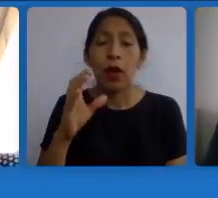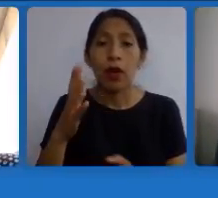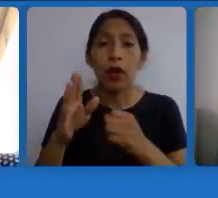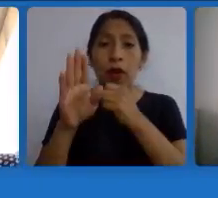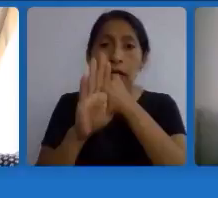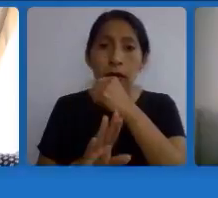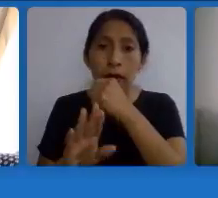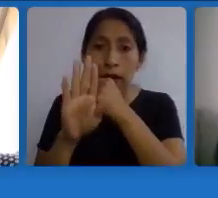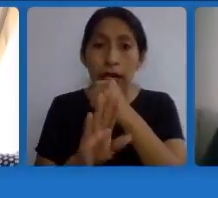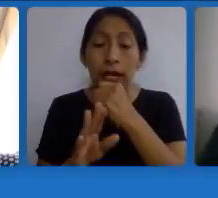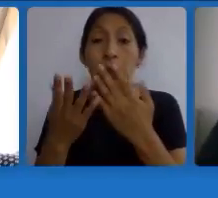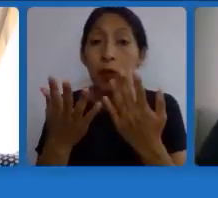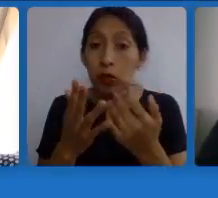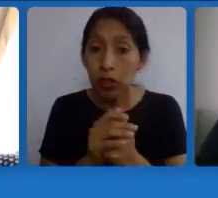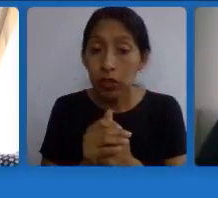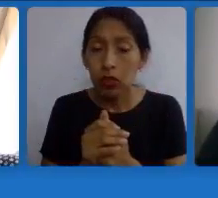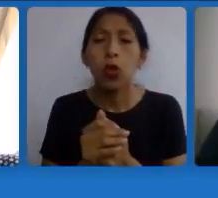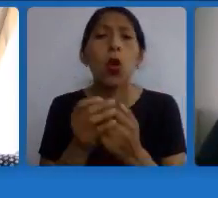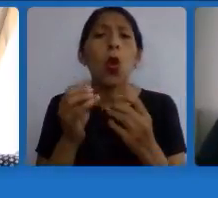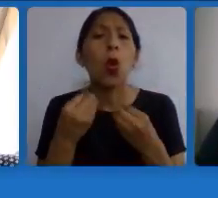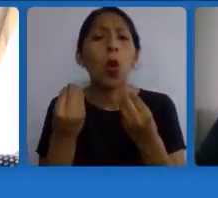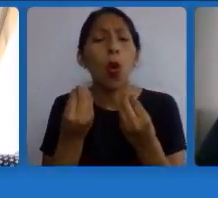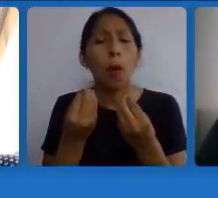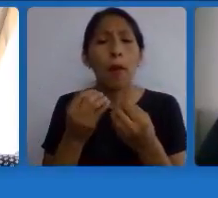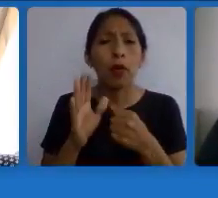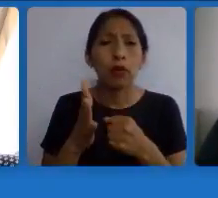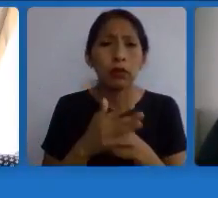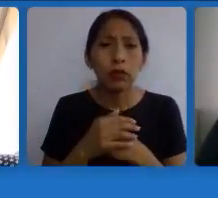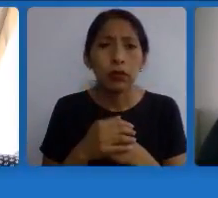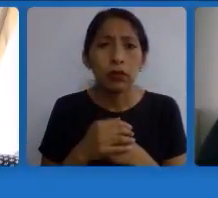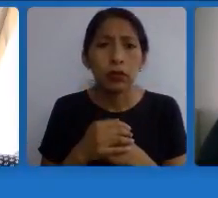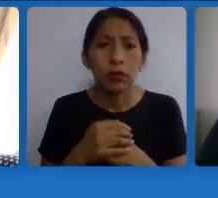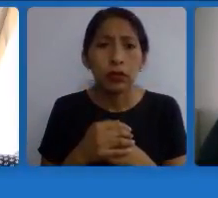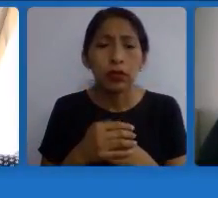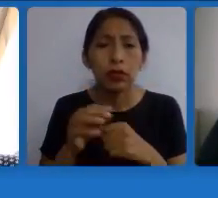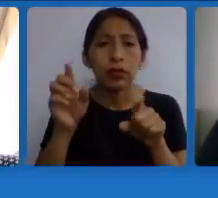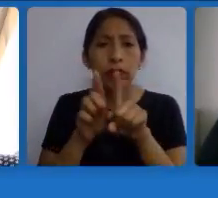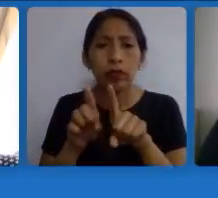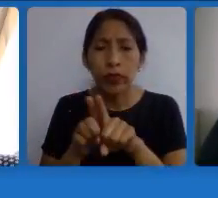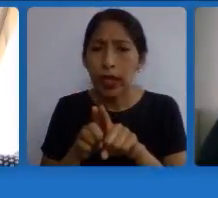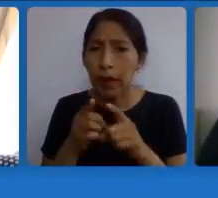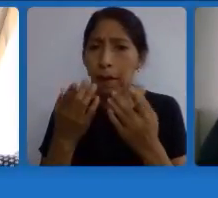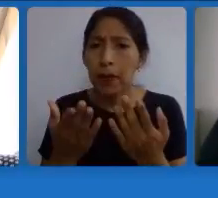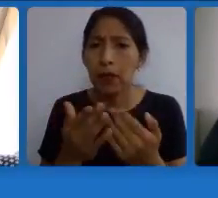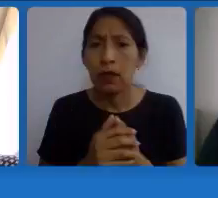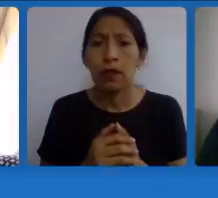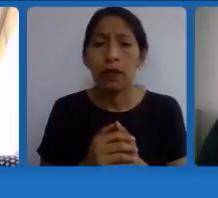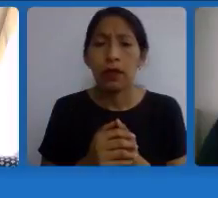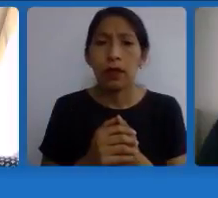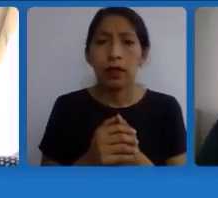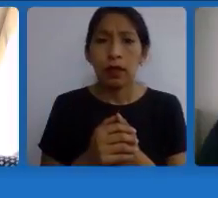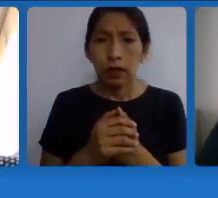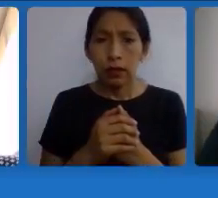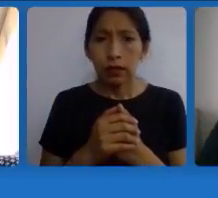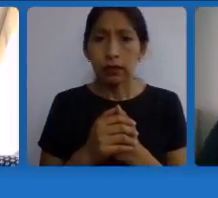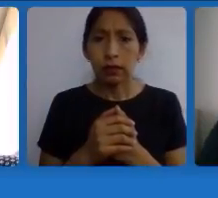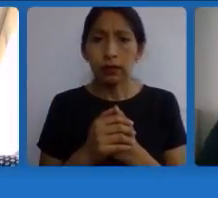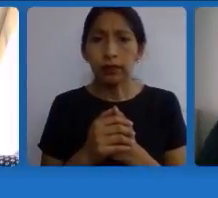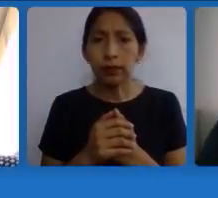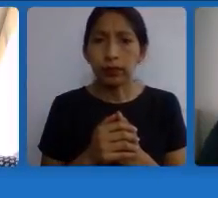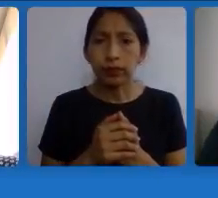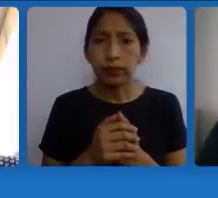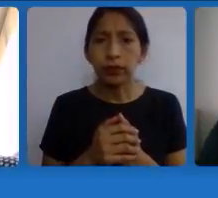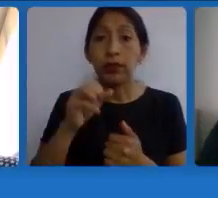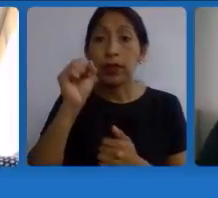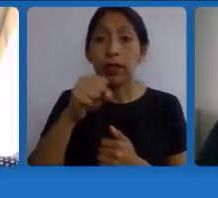seguridad al comprar, pero no están descartando la ayuda de la agencia. Es decir, en este momento, sobre todo de desconcierto,